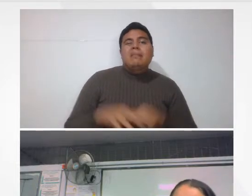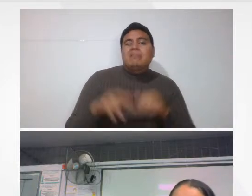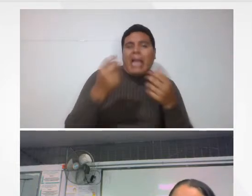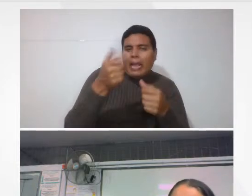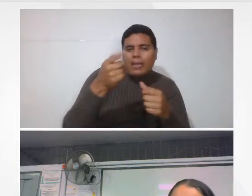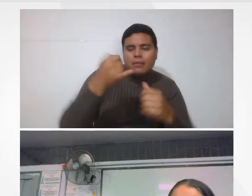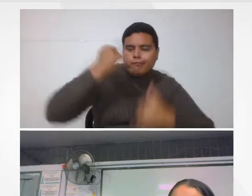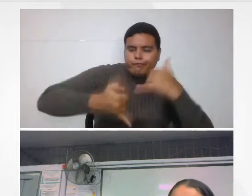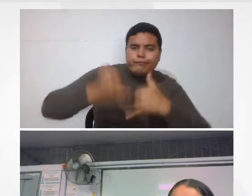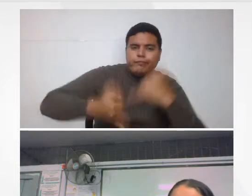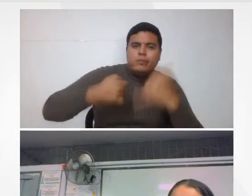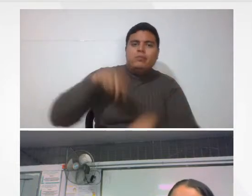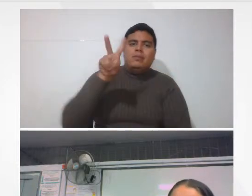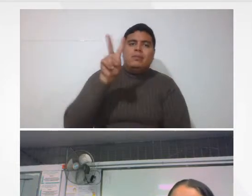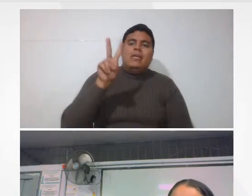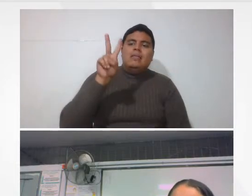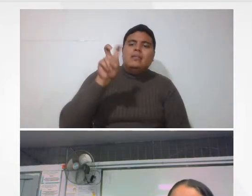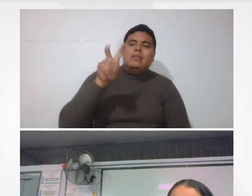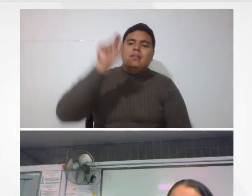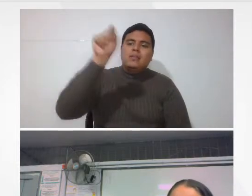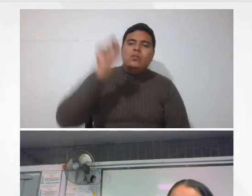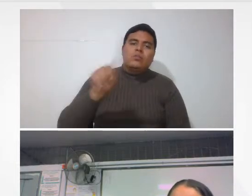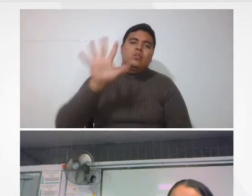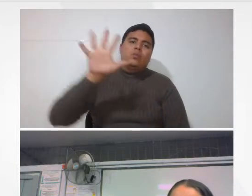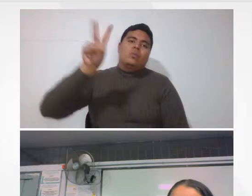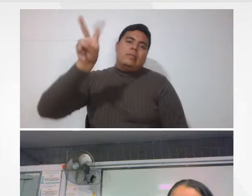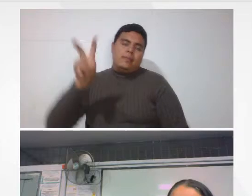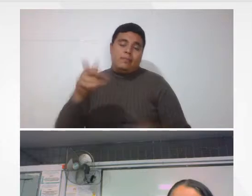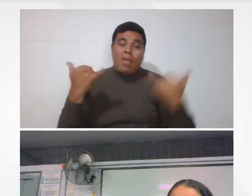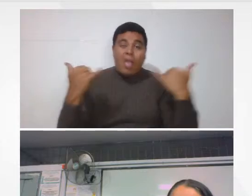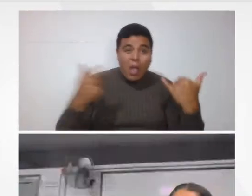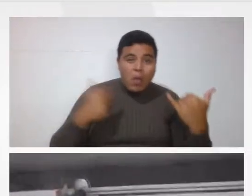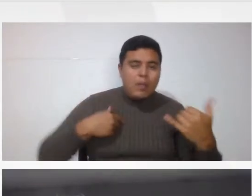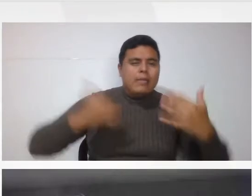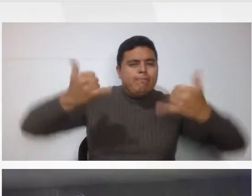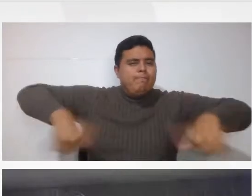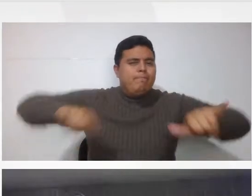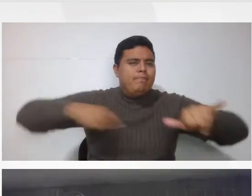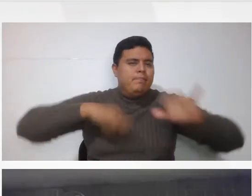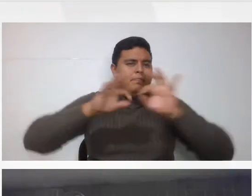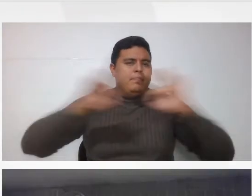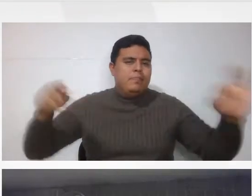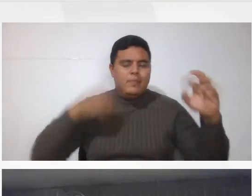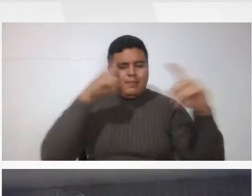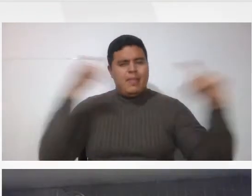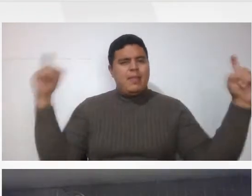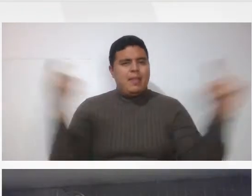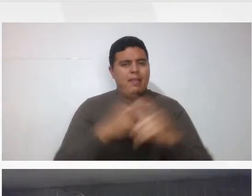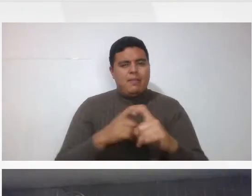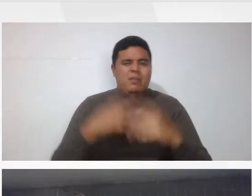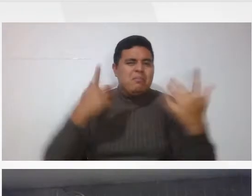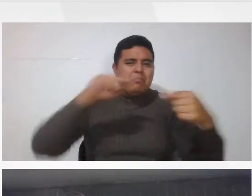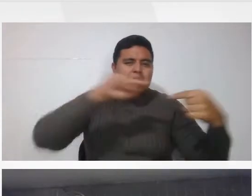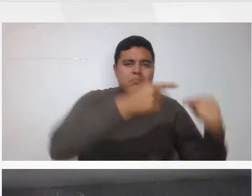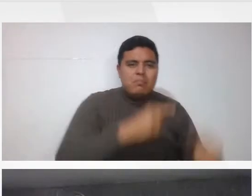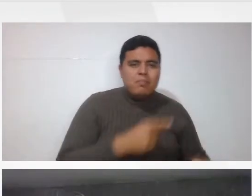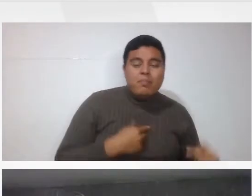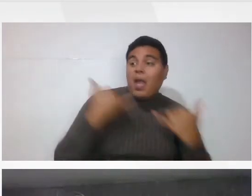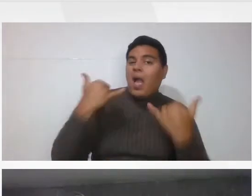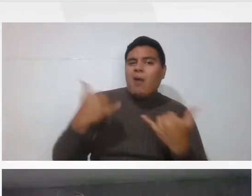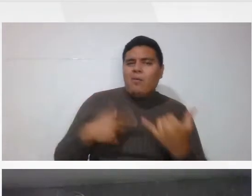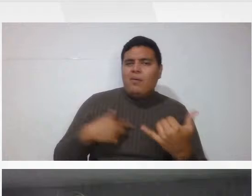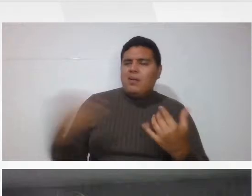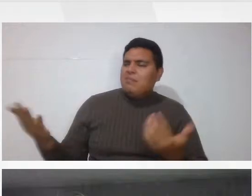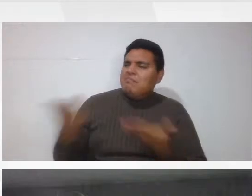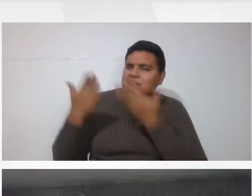programa, 7:57 p.m. Y ya para cerrar, yo quiero que lo cerremos con mensajes, con reflexiones finales. Y nos vamos con la madre de familia, la